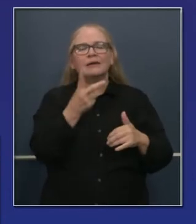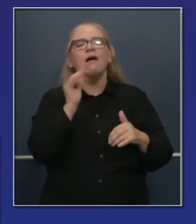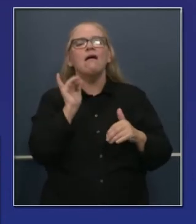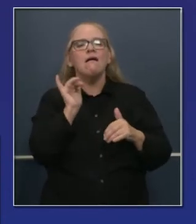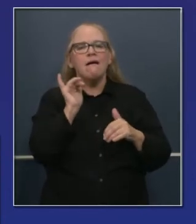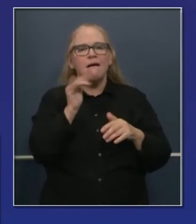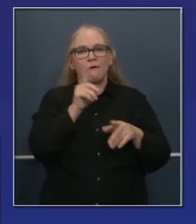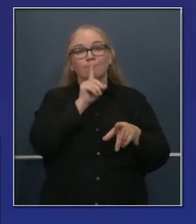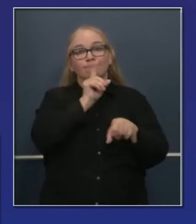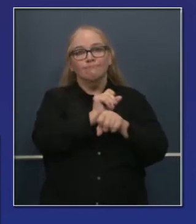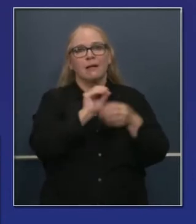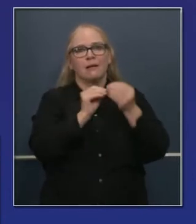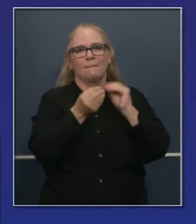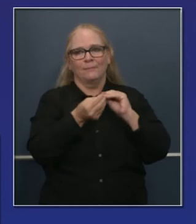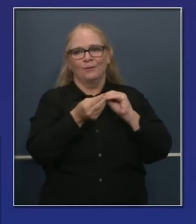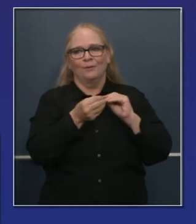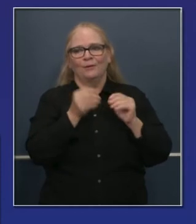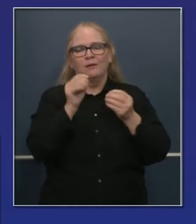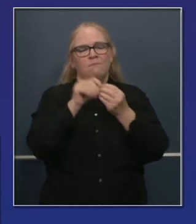azul